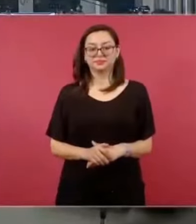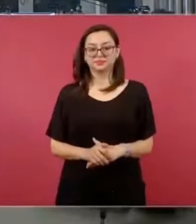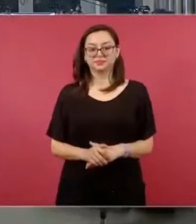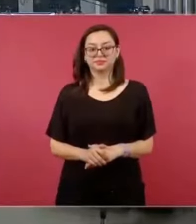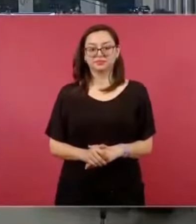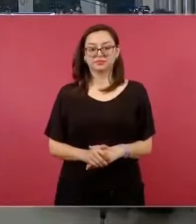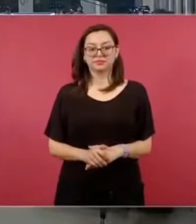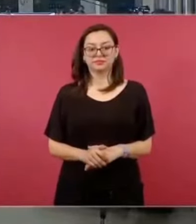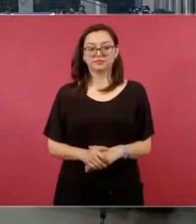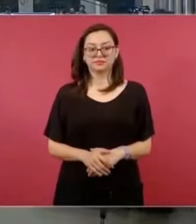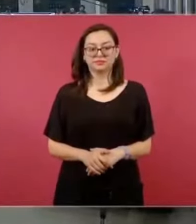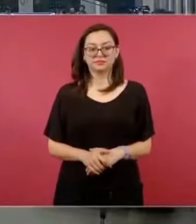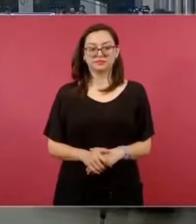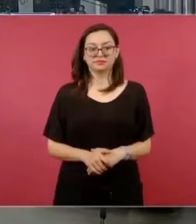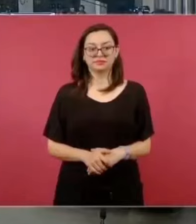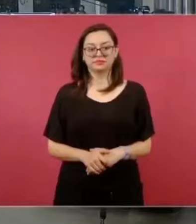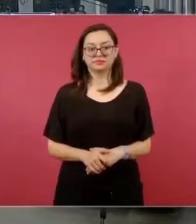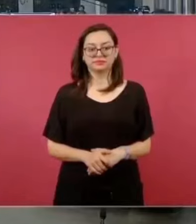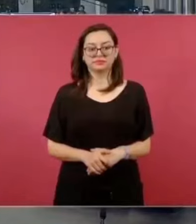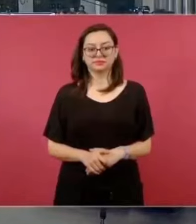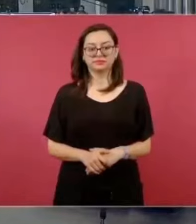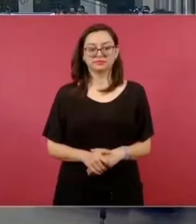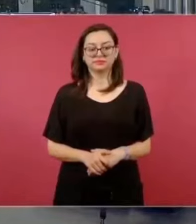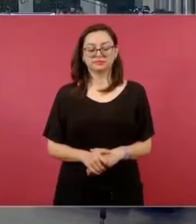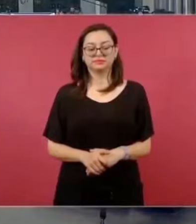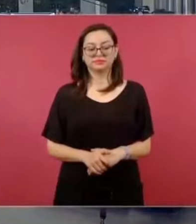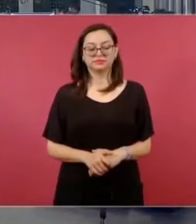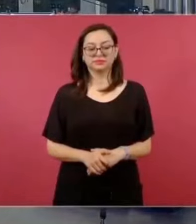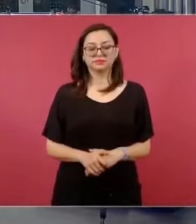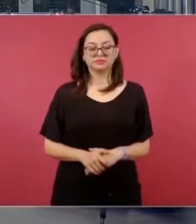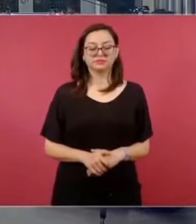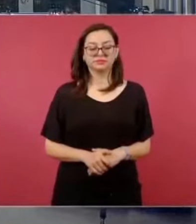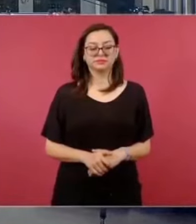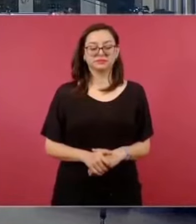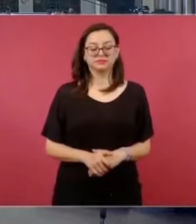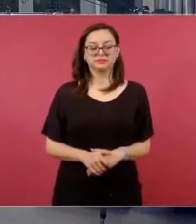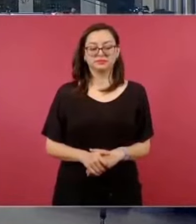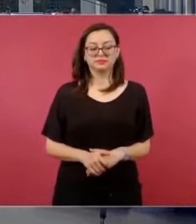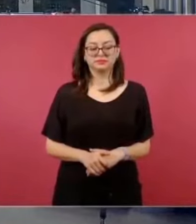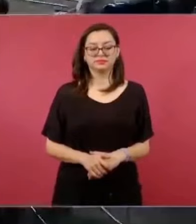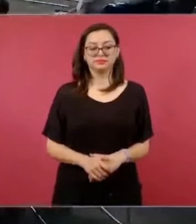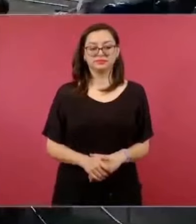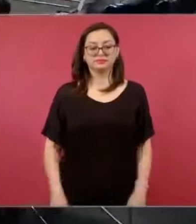A ver si nada más, y ahí terminamos. Ya, aquí está.